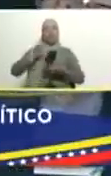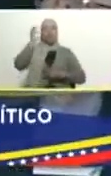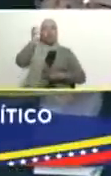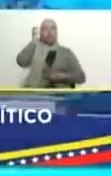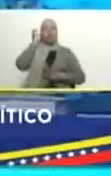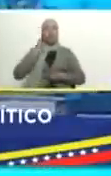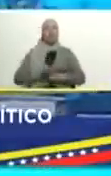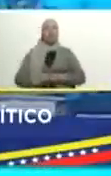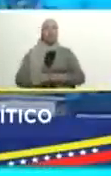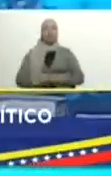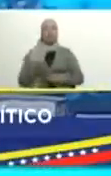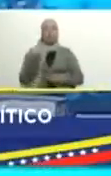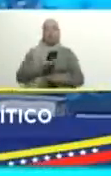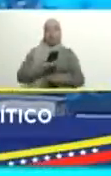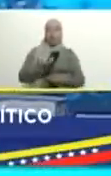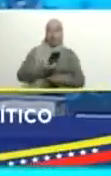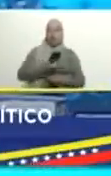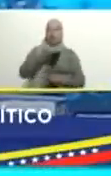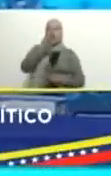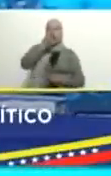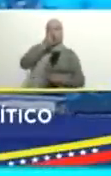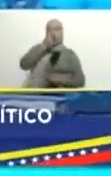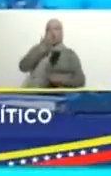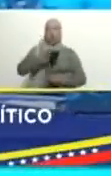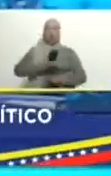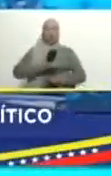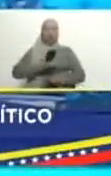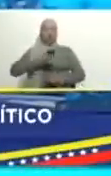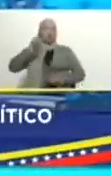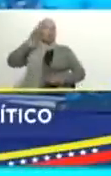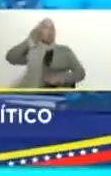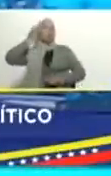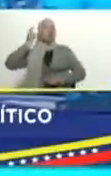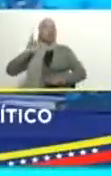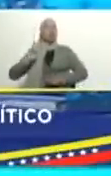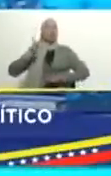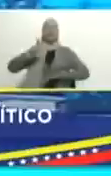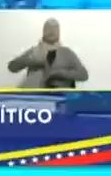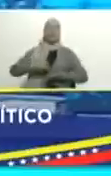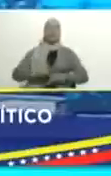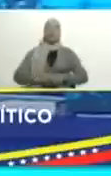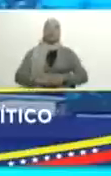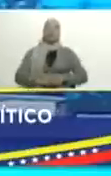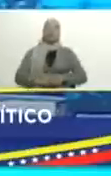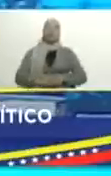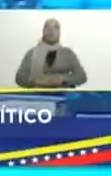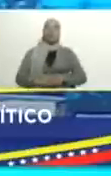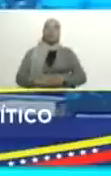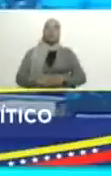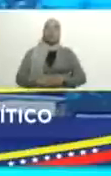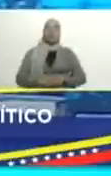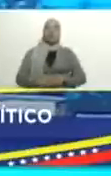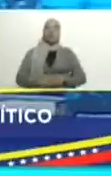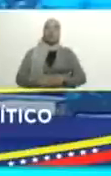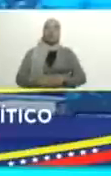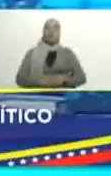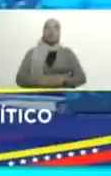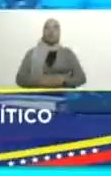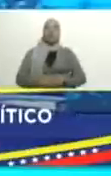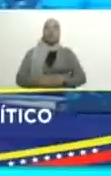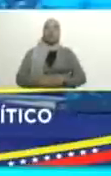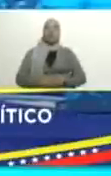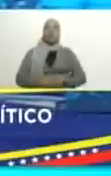alcaldesas, alcaldes, presentes. Miren, aquí tenemos números considerables